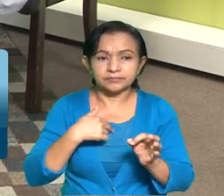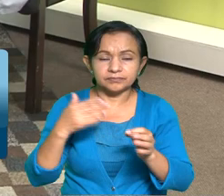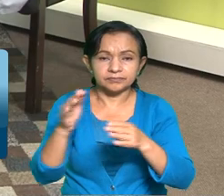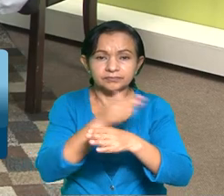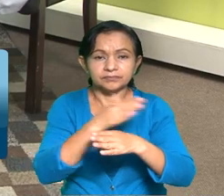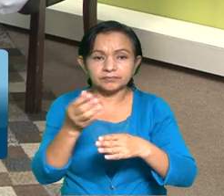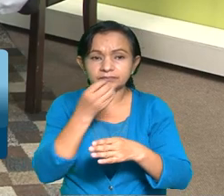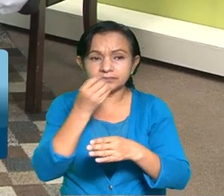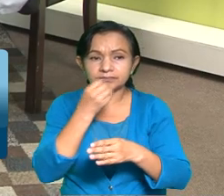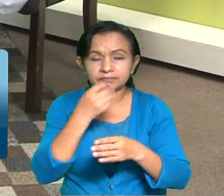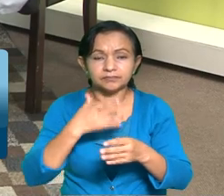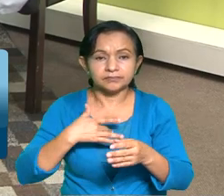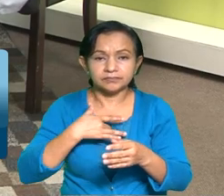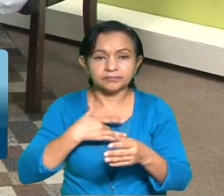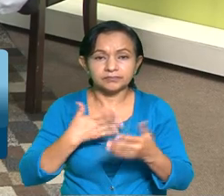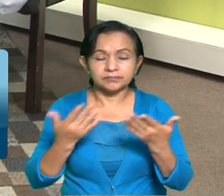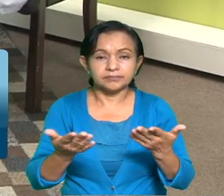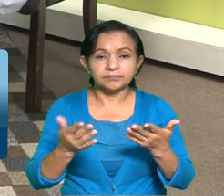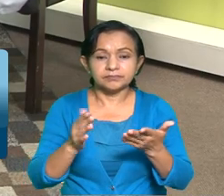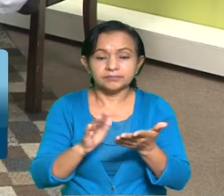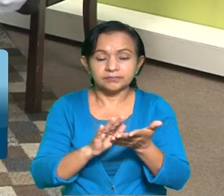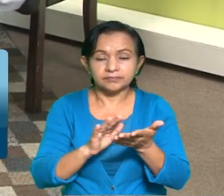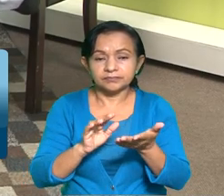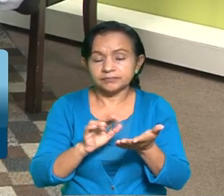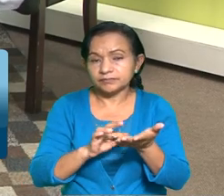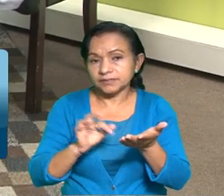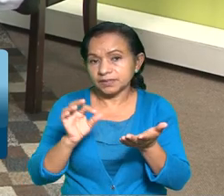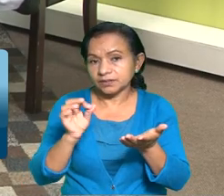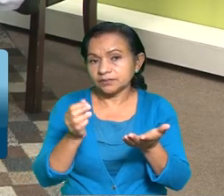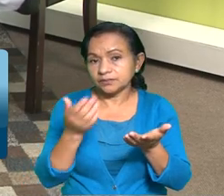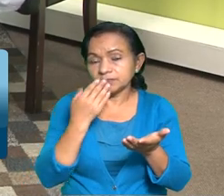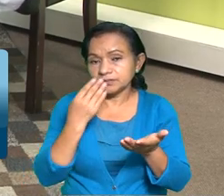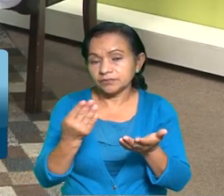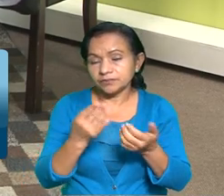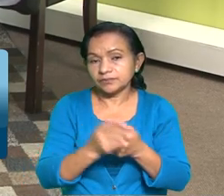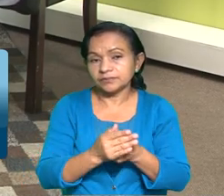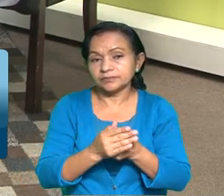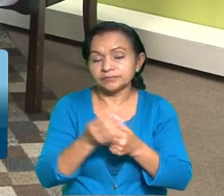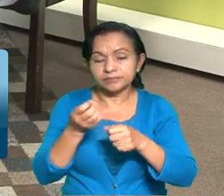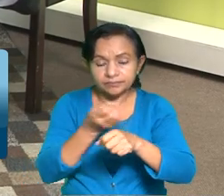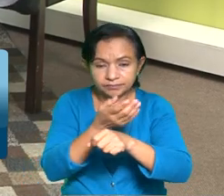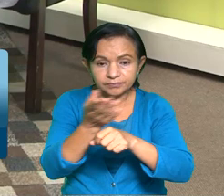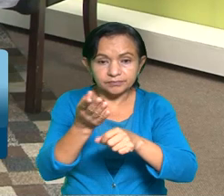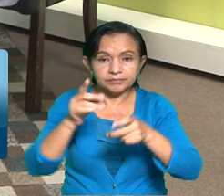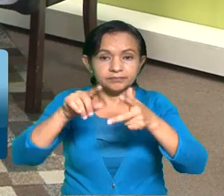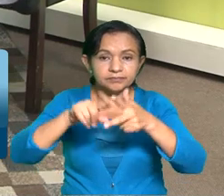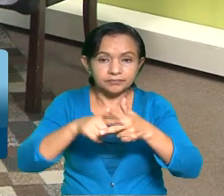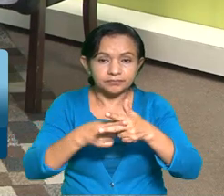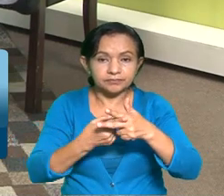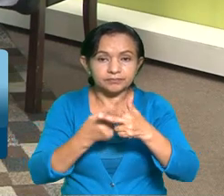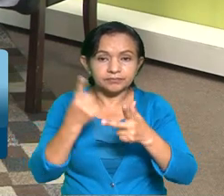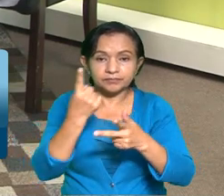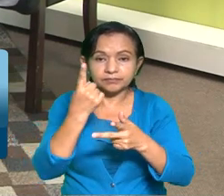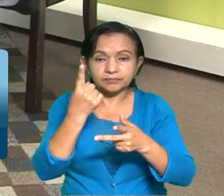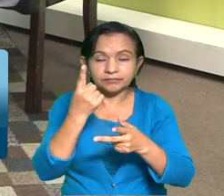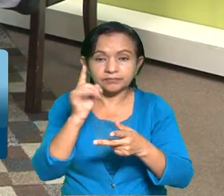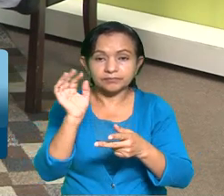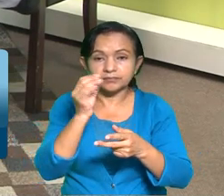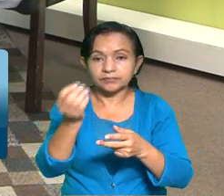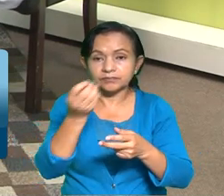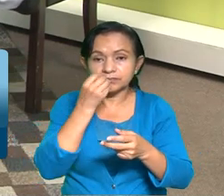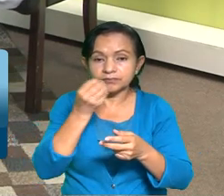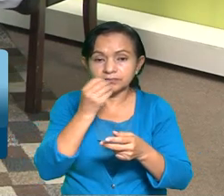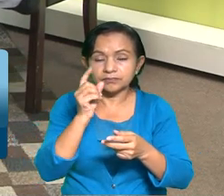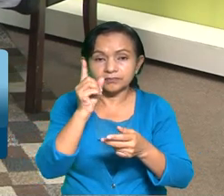alimentos sin necesidad de que tengan azúcar. Así es. La recomendación es que se inicie con un solo tipo